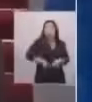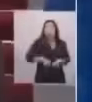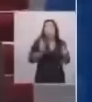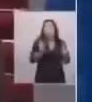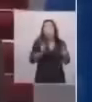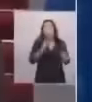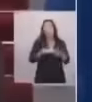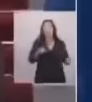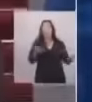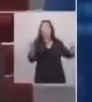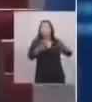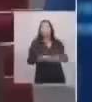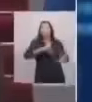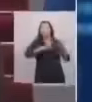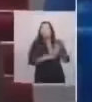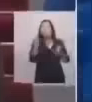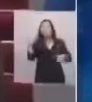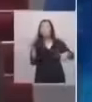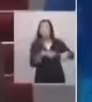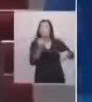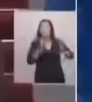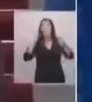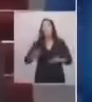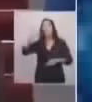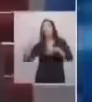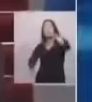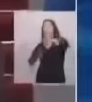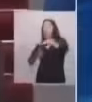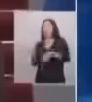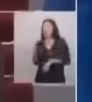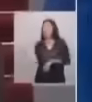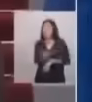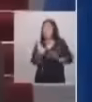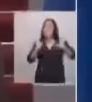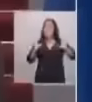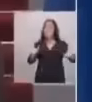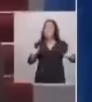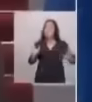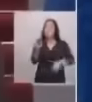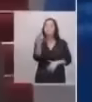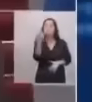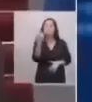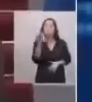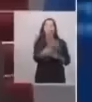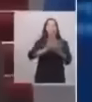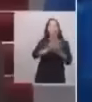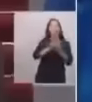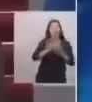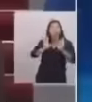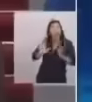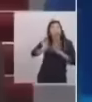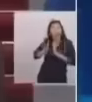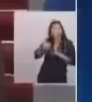ley el domingo no te puedo bajar a tierra porque vos sos muy estoy tierra pero no puedo bajar la tierra a la gente porque